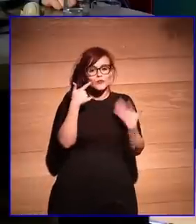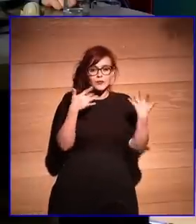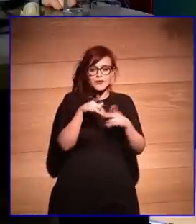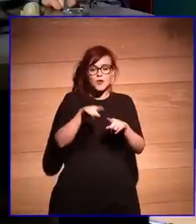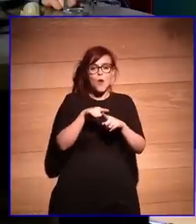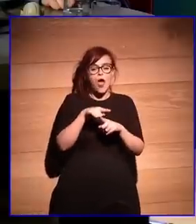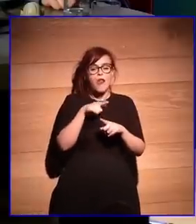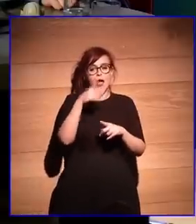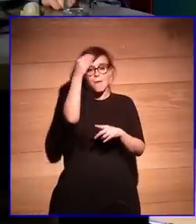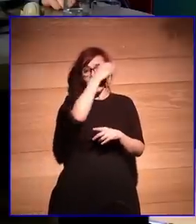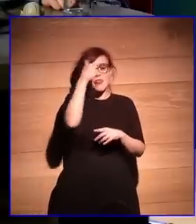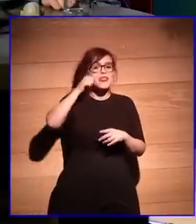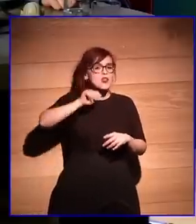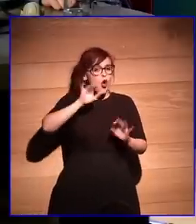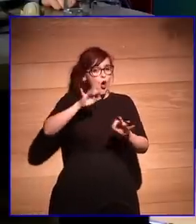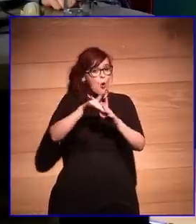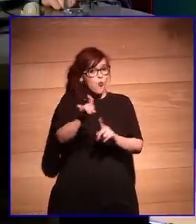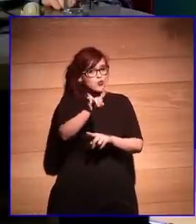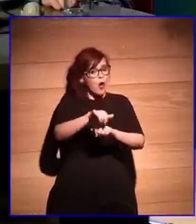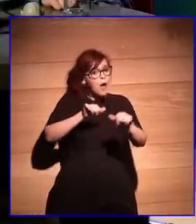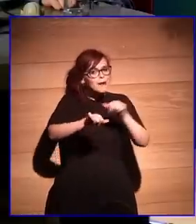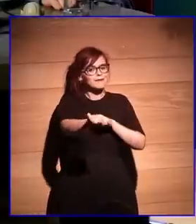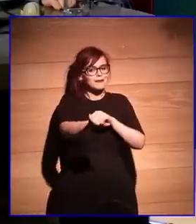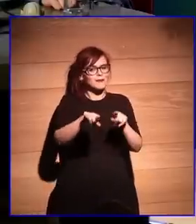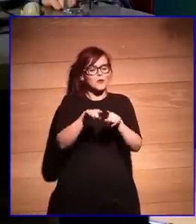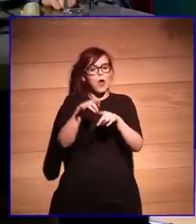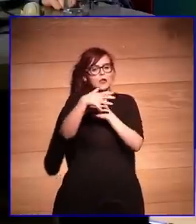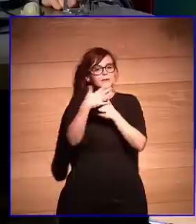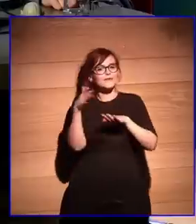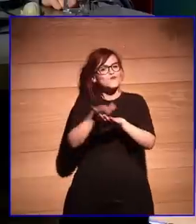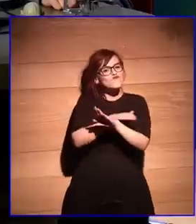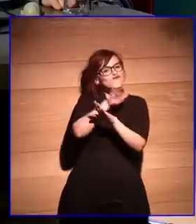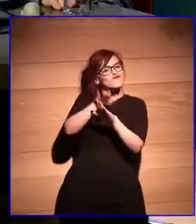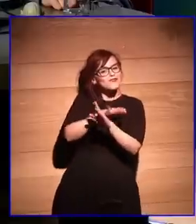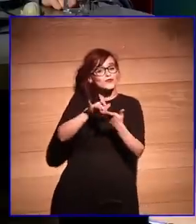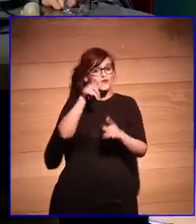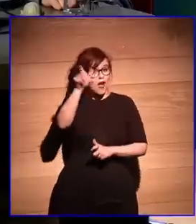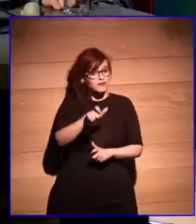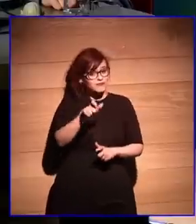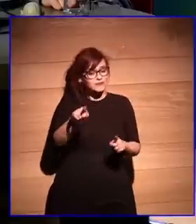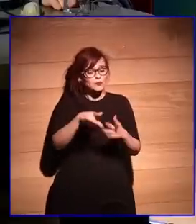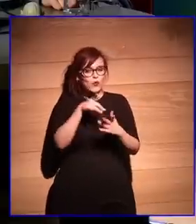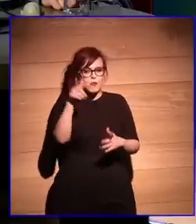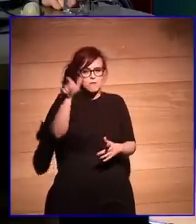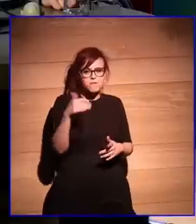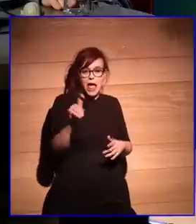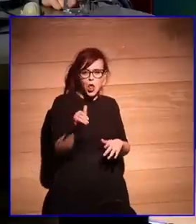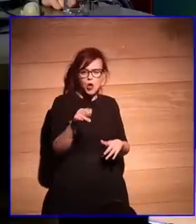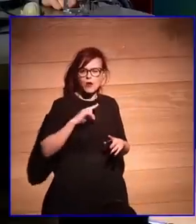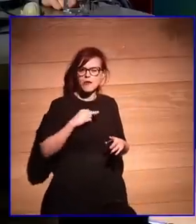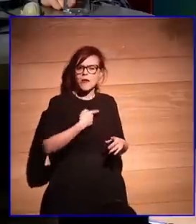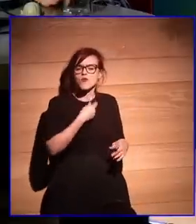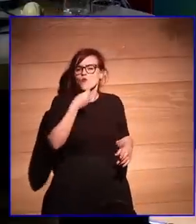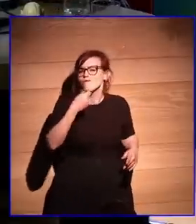Padrino cuando cambia un poco esto, a partir del Padrino 1, uh-huh. Es cuando empieza un poco a que el malo puede ser el bueno. Que el